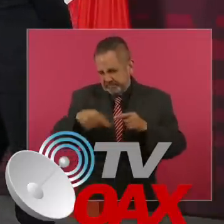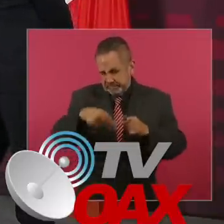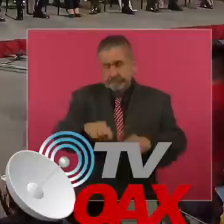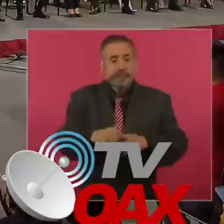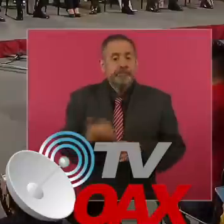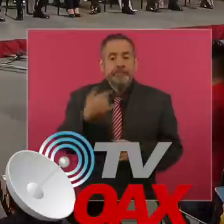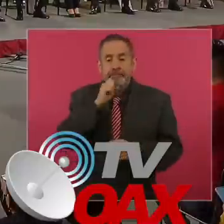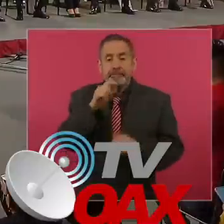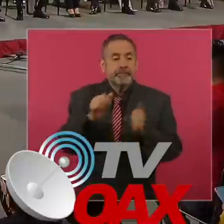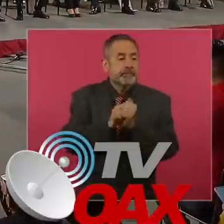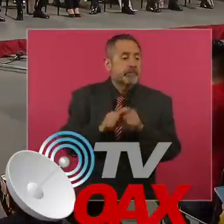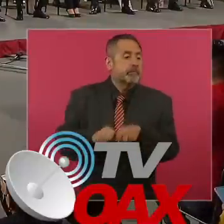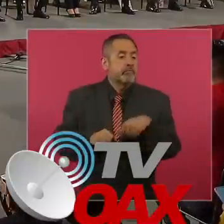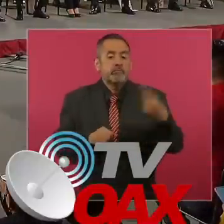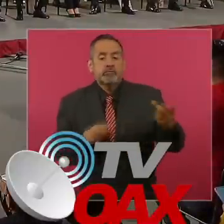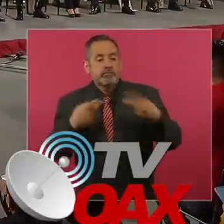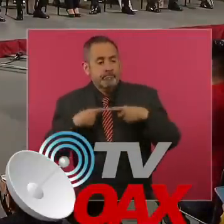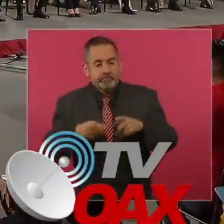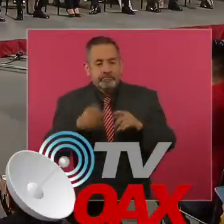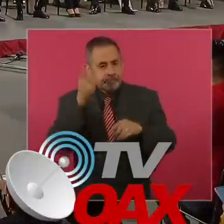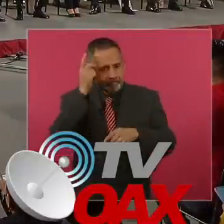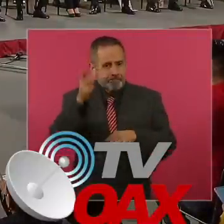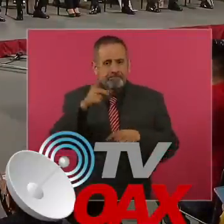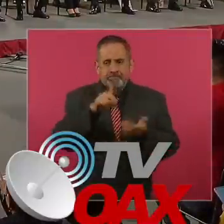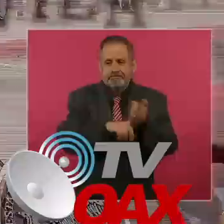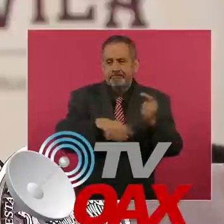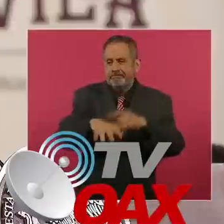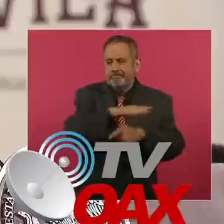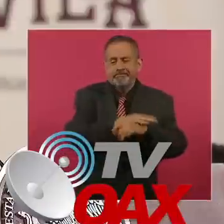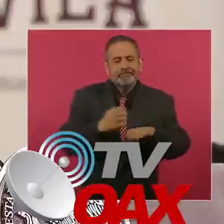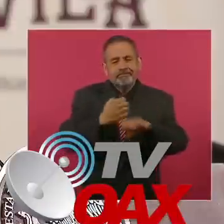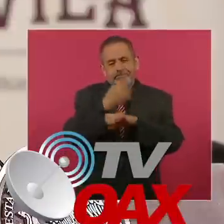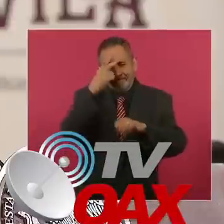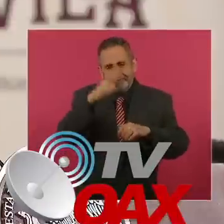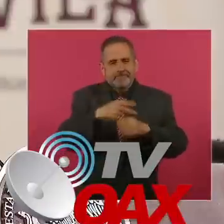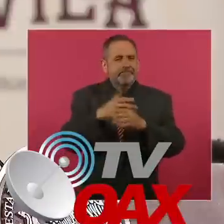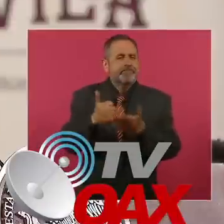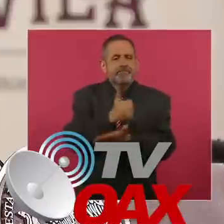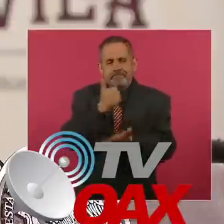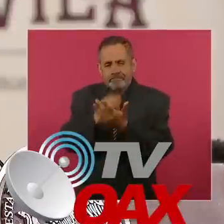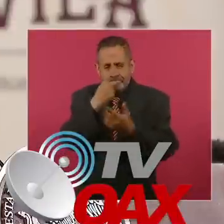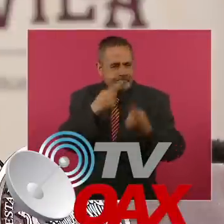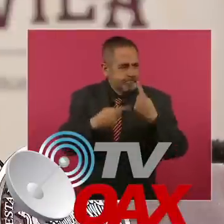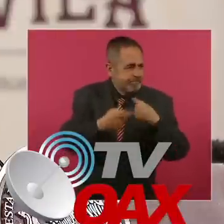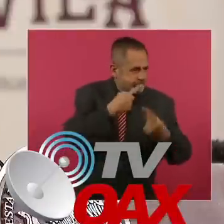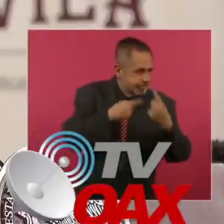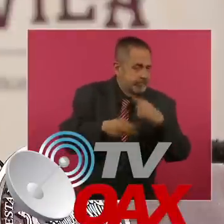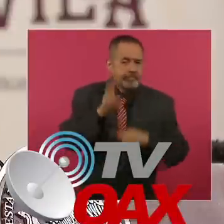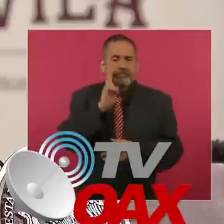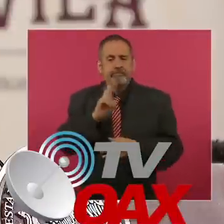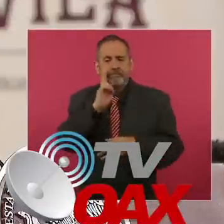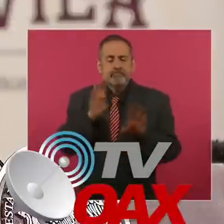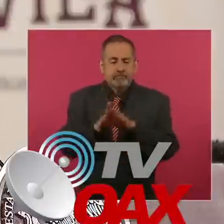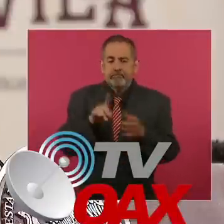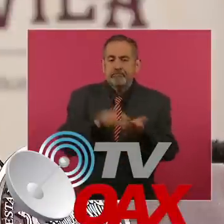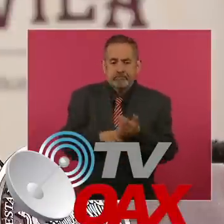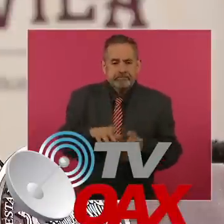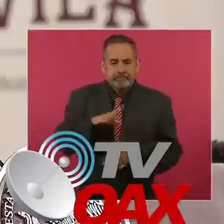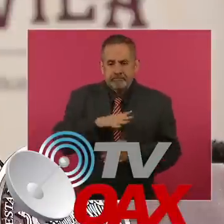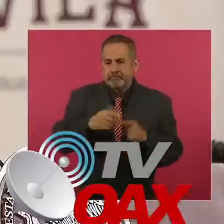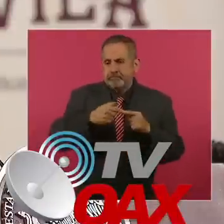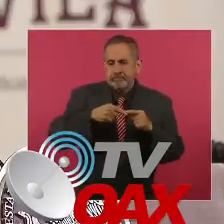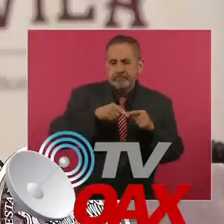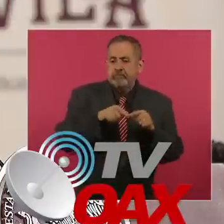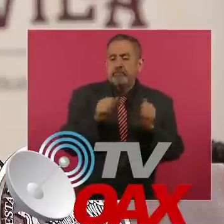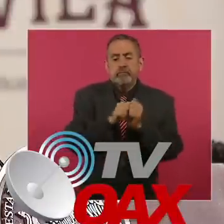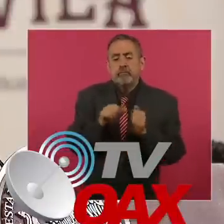trabajando con los transportistas y con los gobiernos del Estado de México y la Ciudad de México para asegurar que existan las rutas